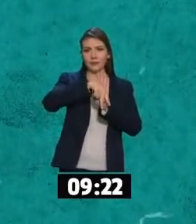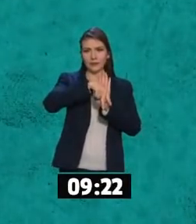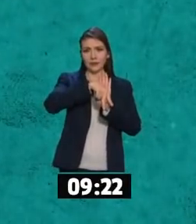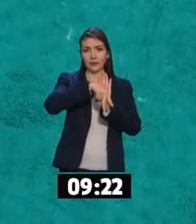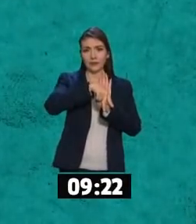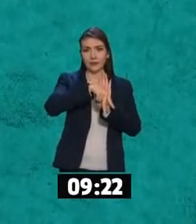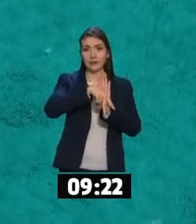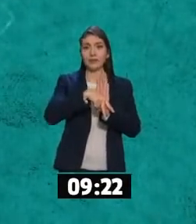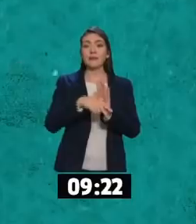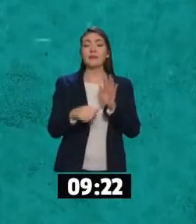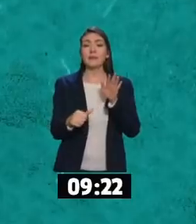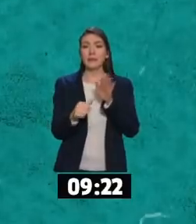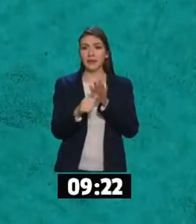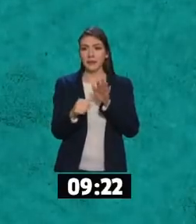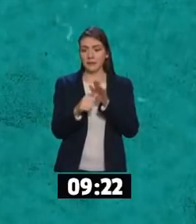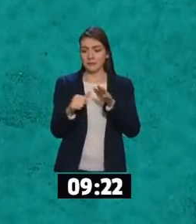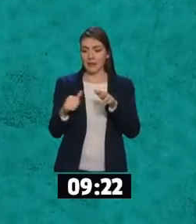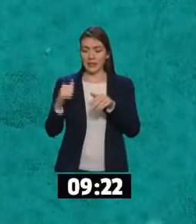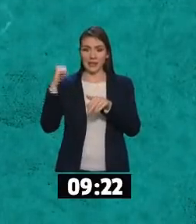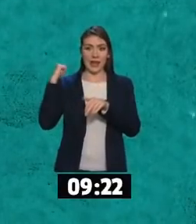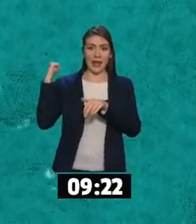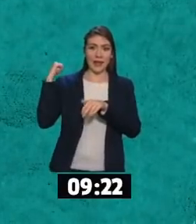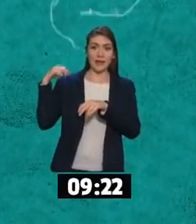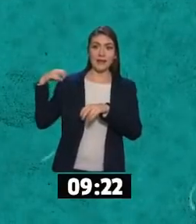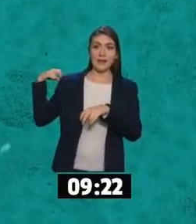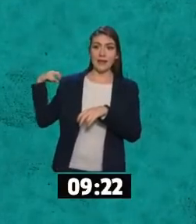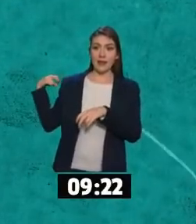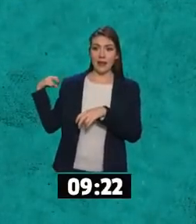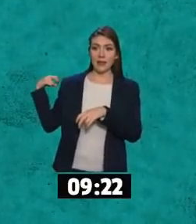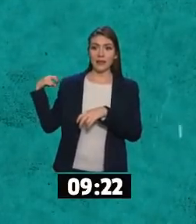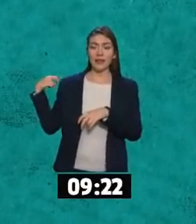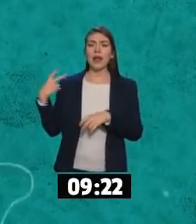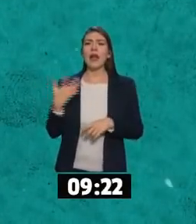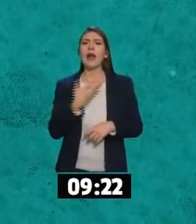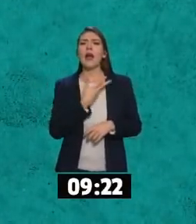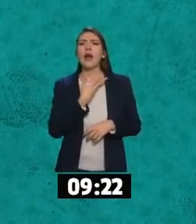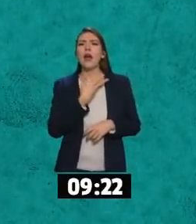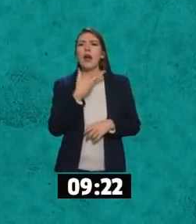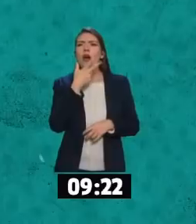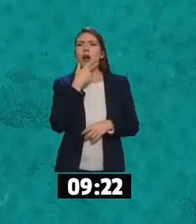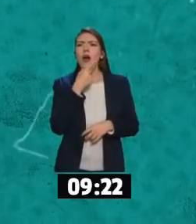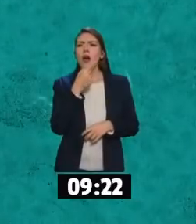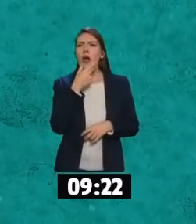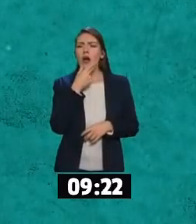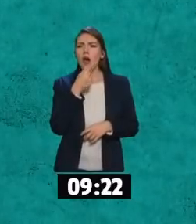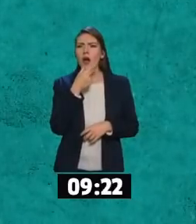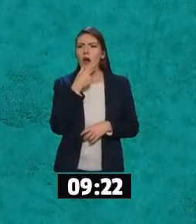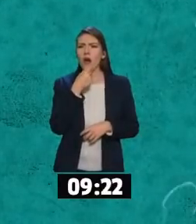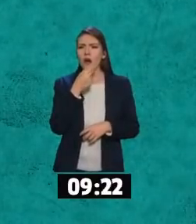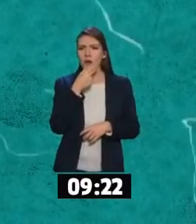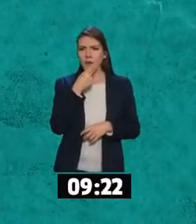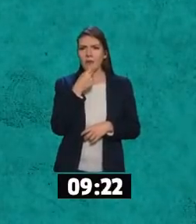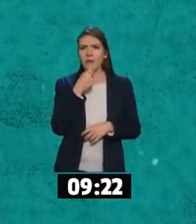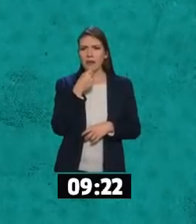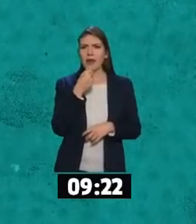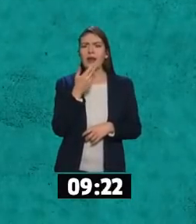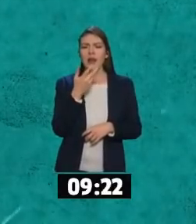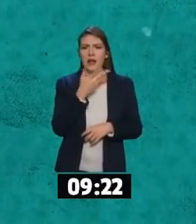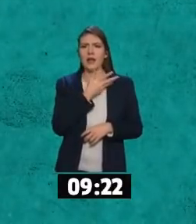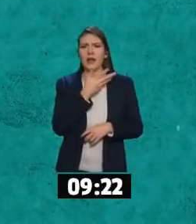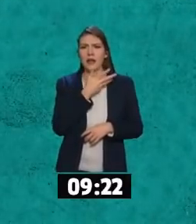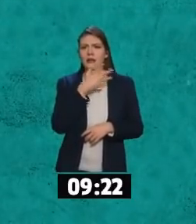que está junto a él, a sus espaldas, Hay otro güey. hay un tipo, que por cierto tiene hasta la cachucha levantada y